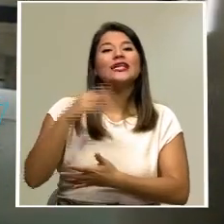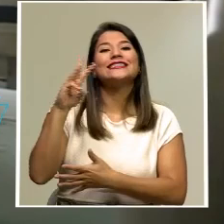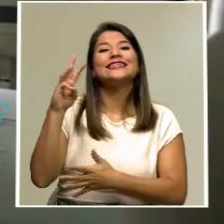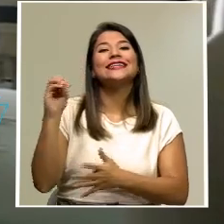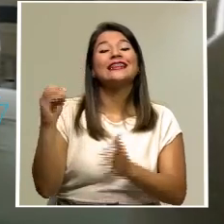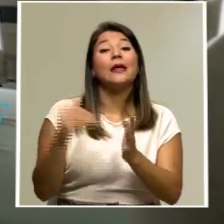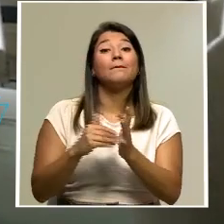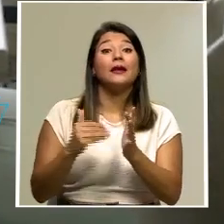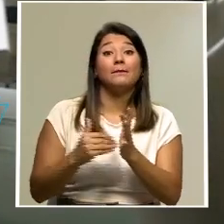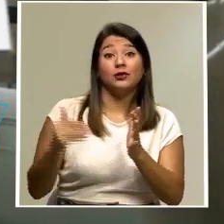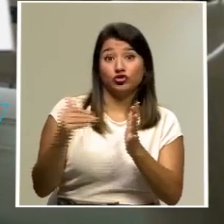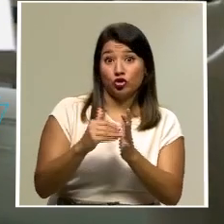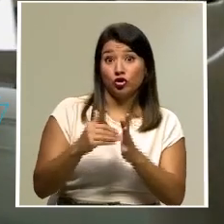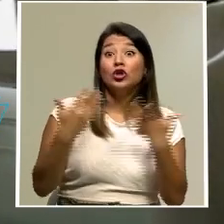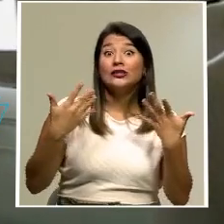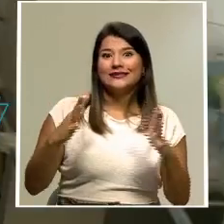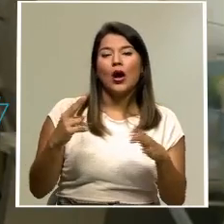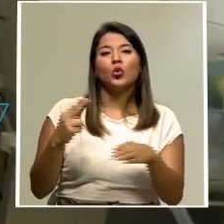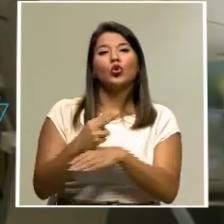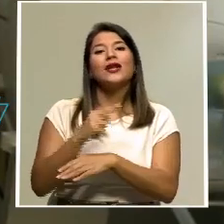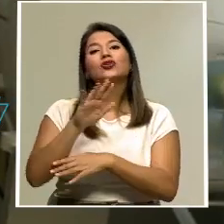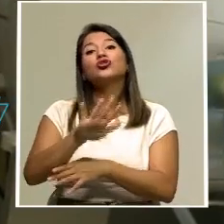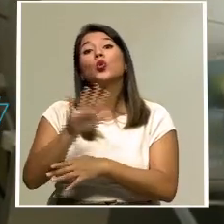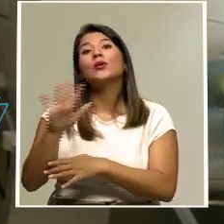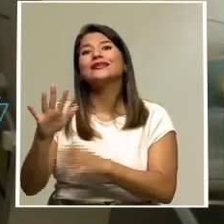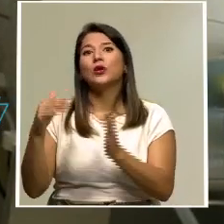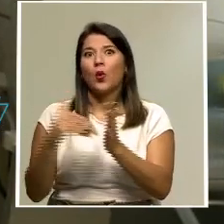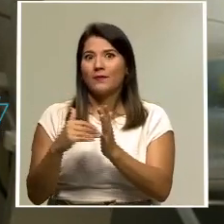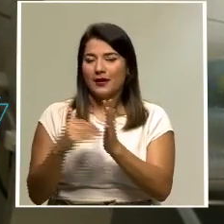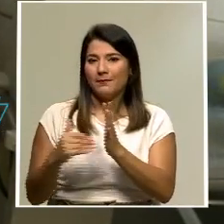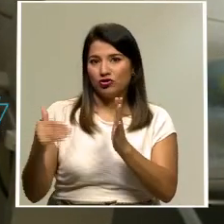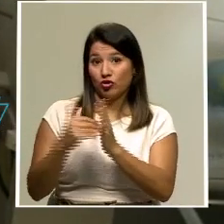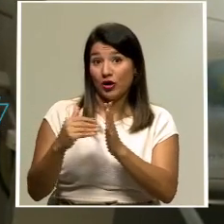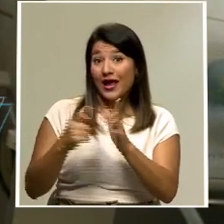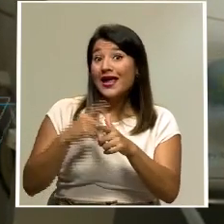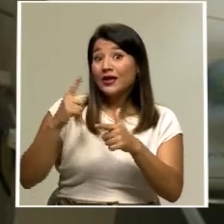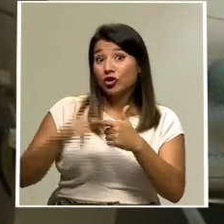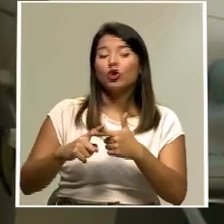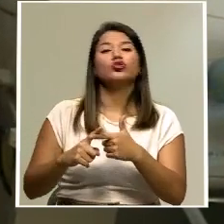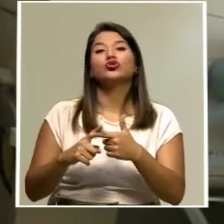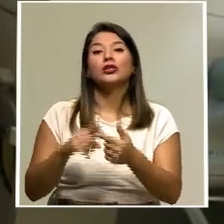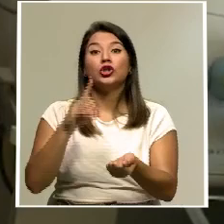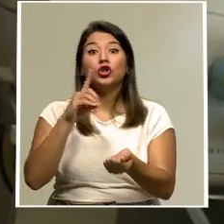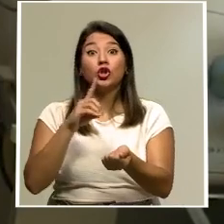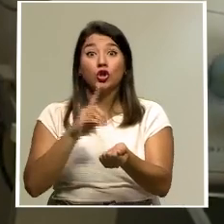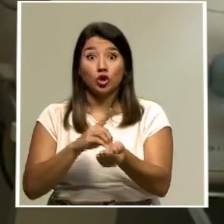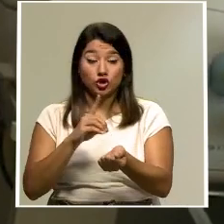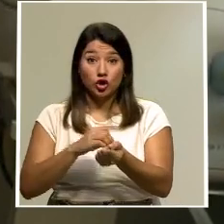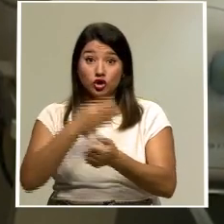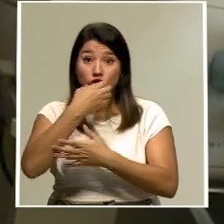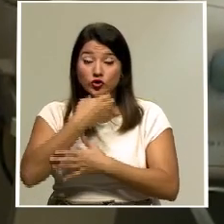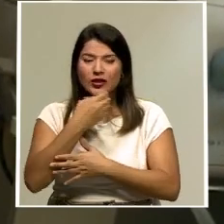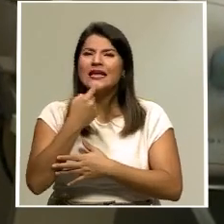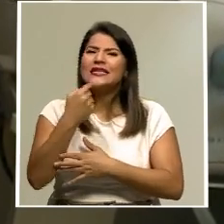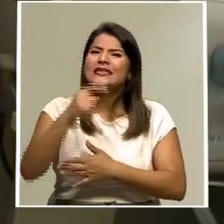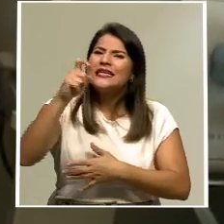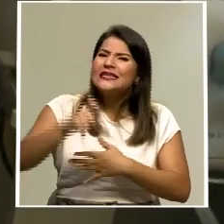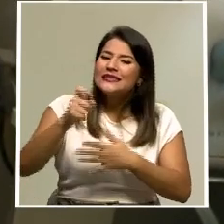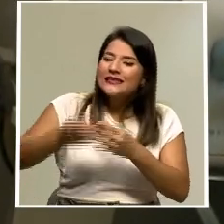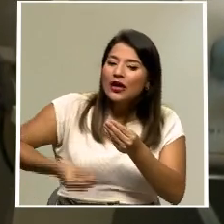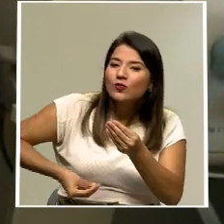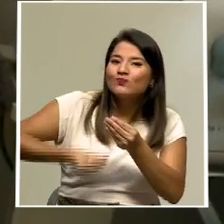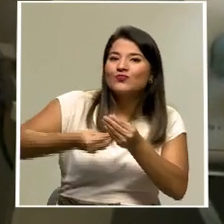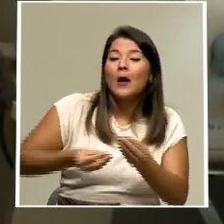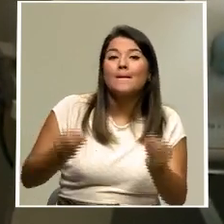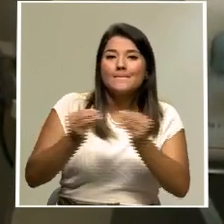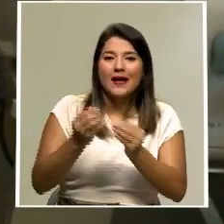colones, de los cuales ya se han invertido 55.000, por lo que el jerarca de la Caja indicó que se requerirá fortalecer el presupuesto del fondo